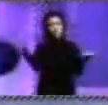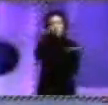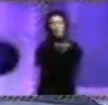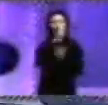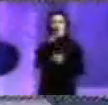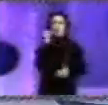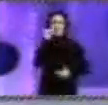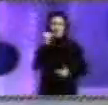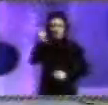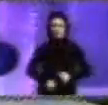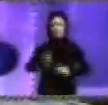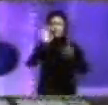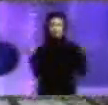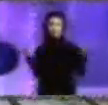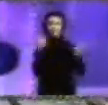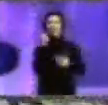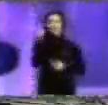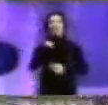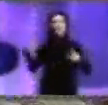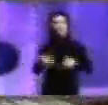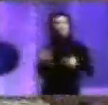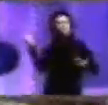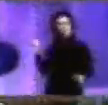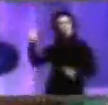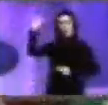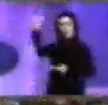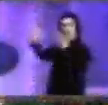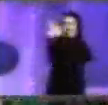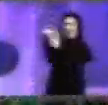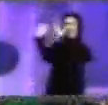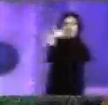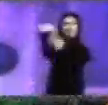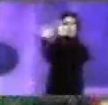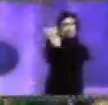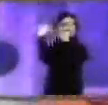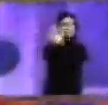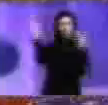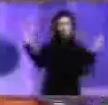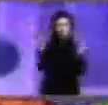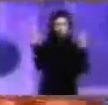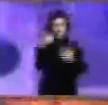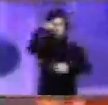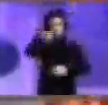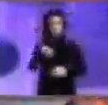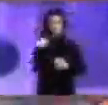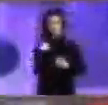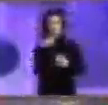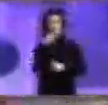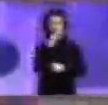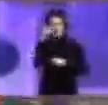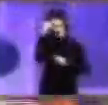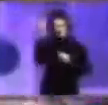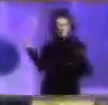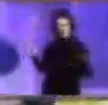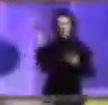haber vivido. Coño, que Dios me lo explique. ¿Qué pecado han cometido para no